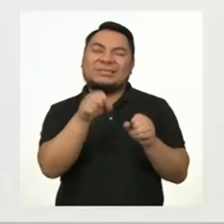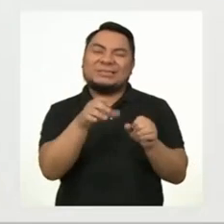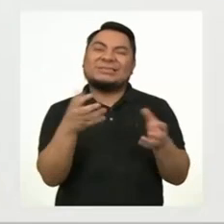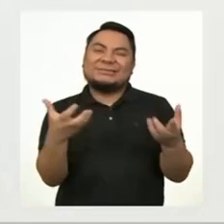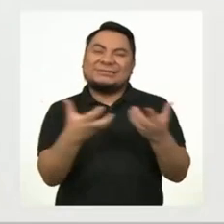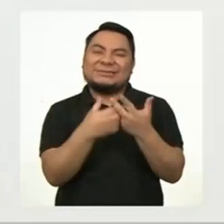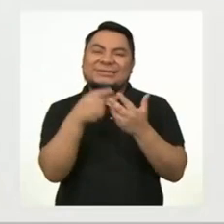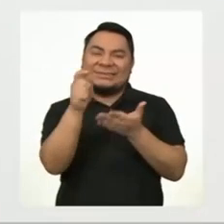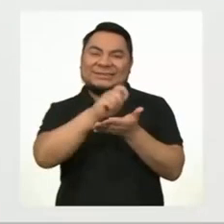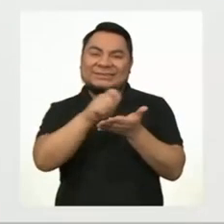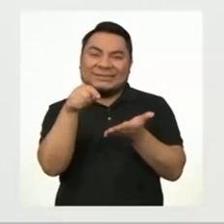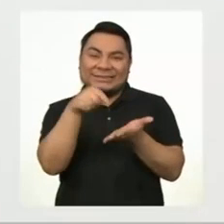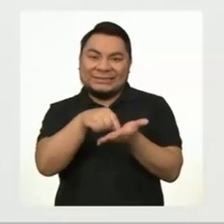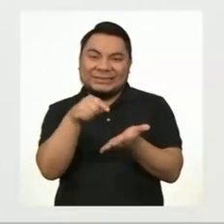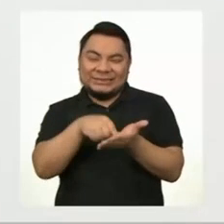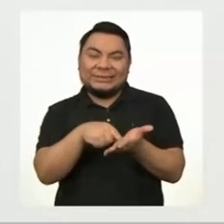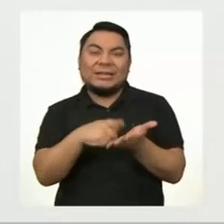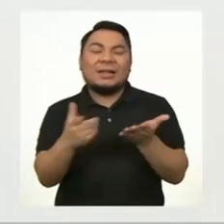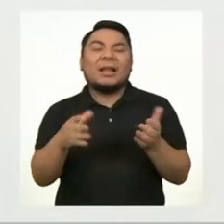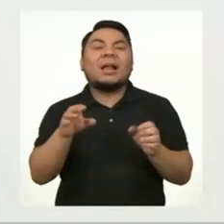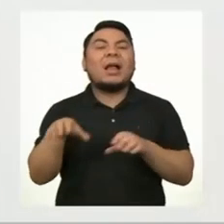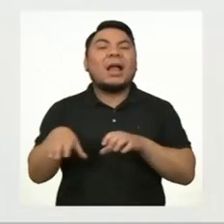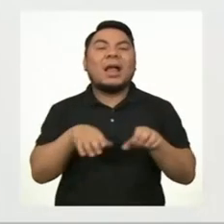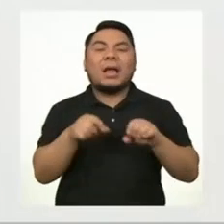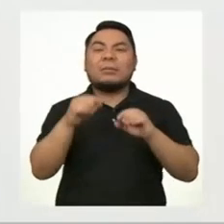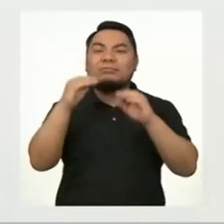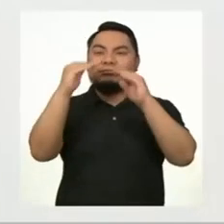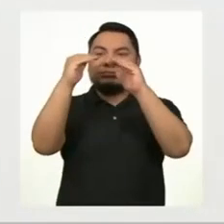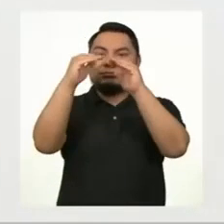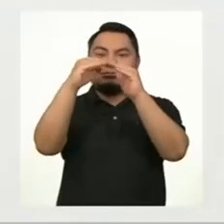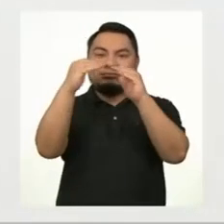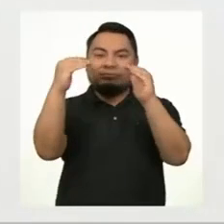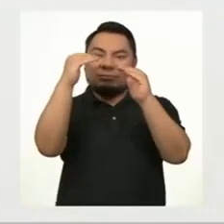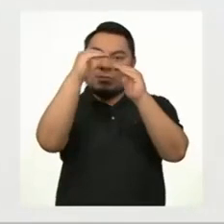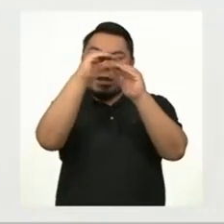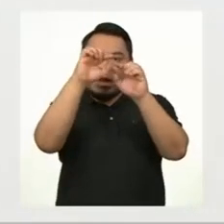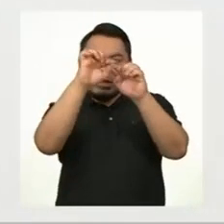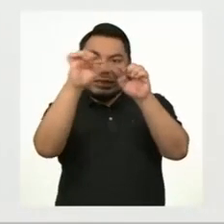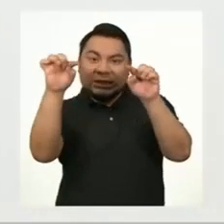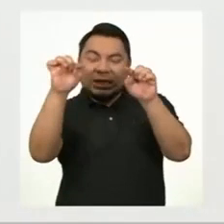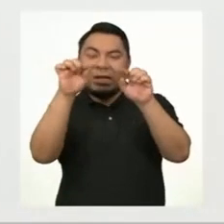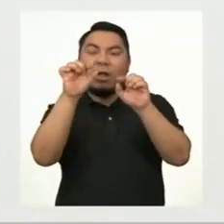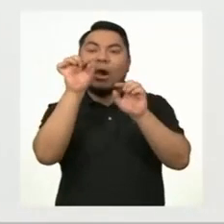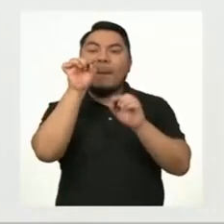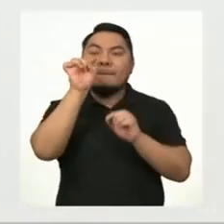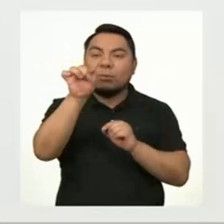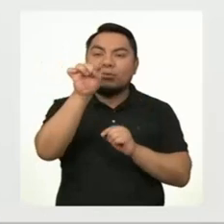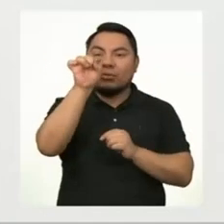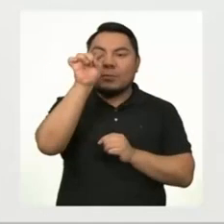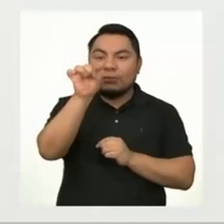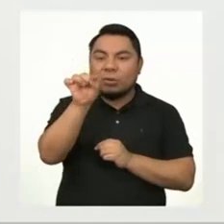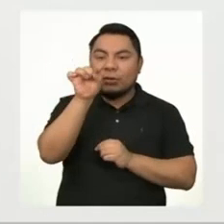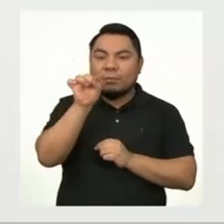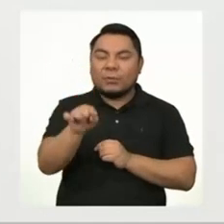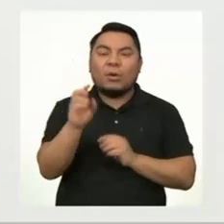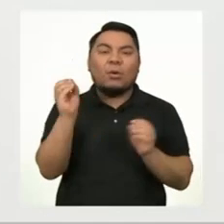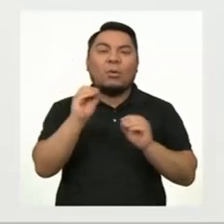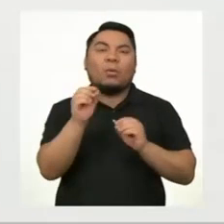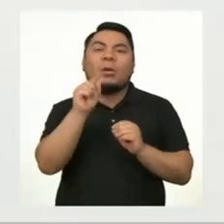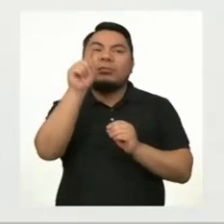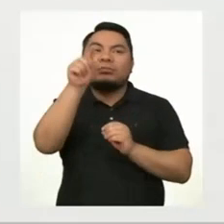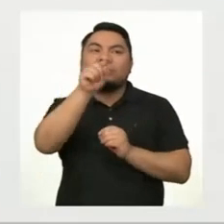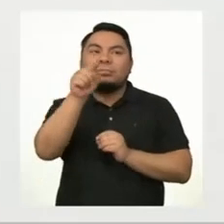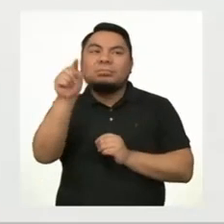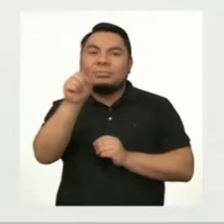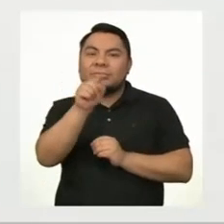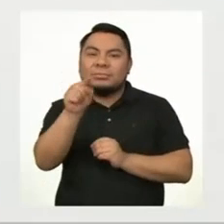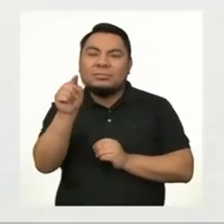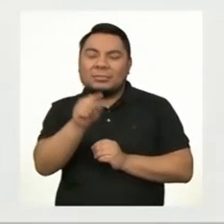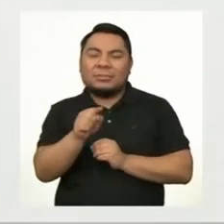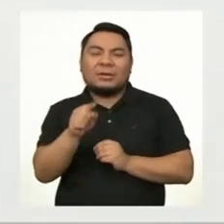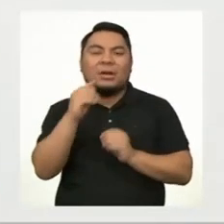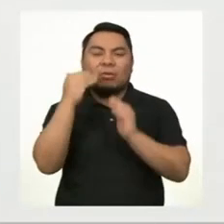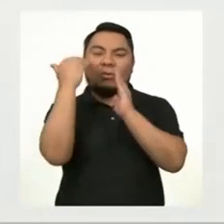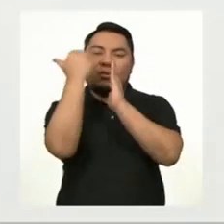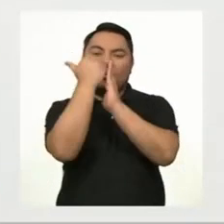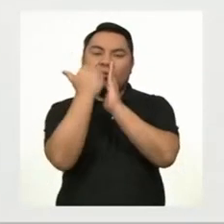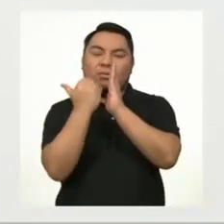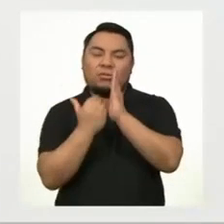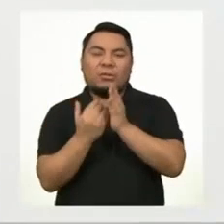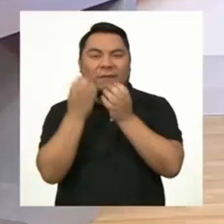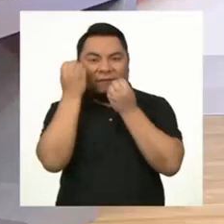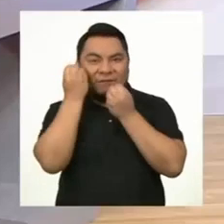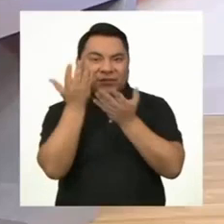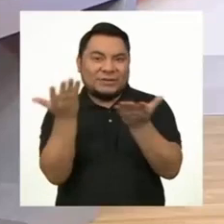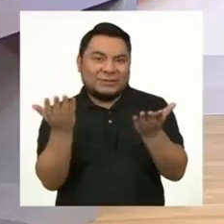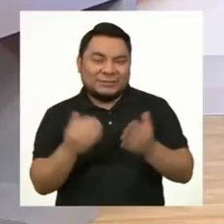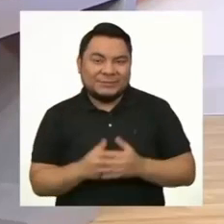estos textos es que emplean viñetas como rayas, puntos o símbolos gráficos para organizar la